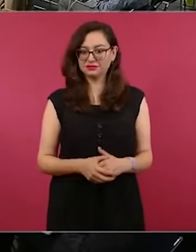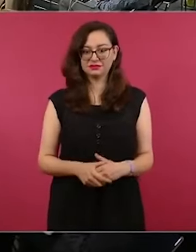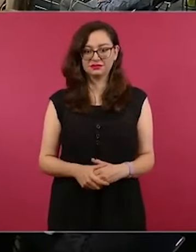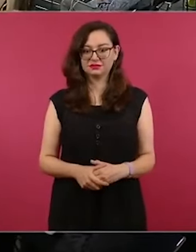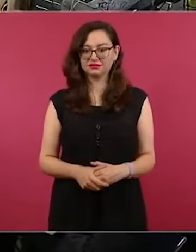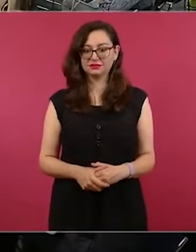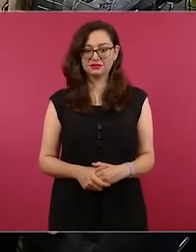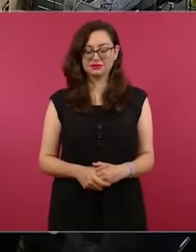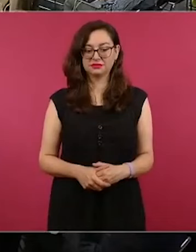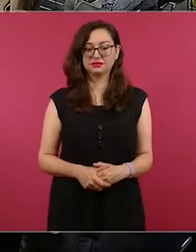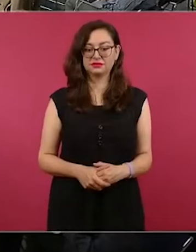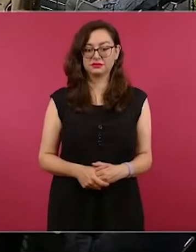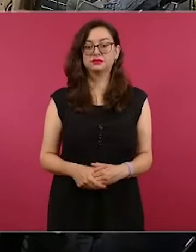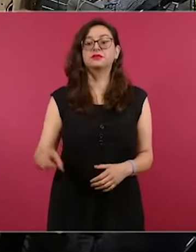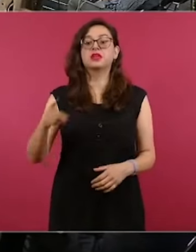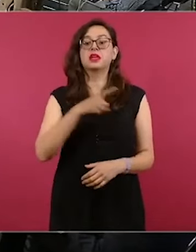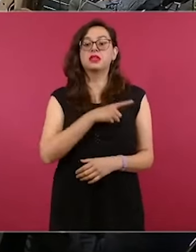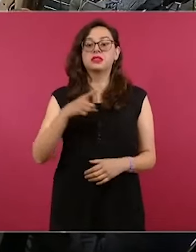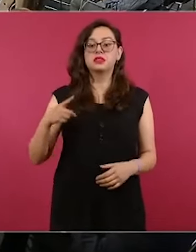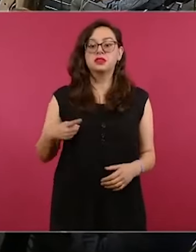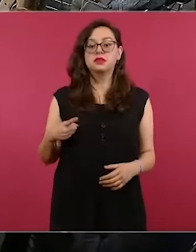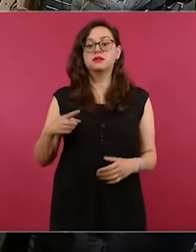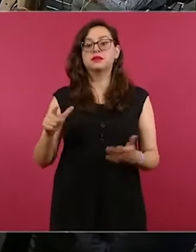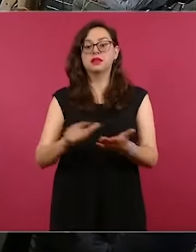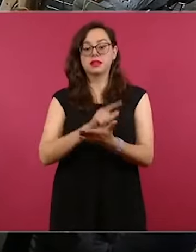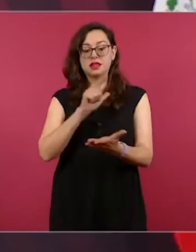pues tiene que haber un fundamento legal.